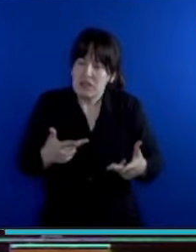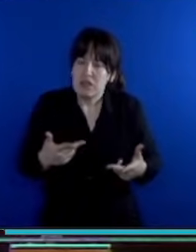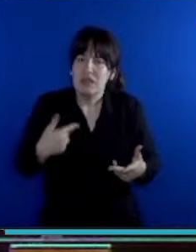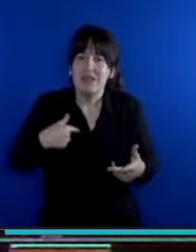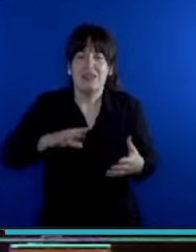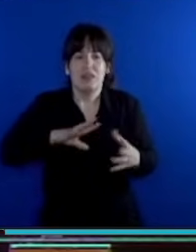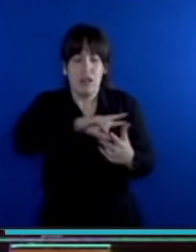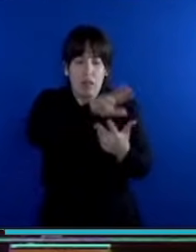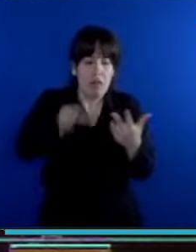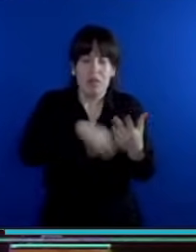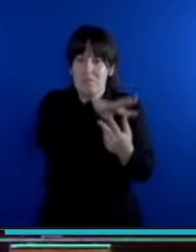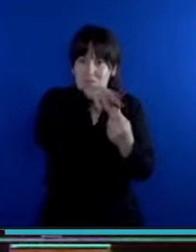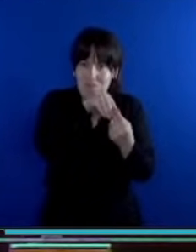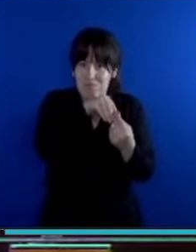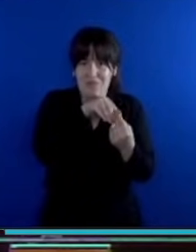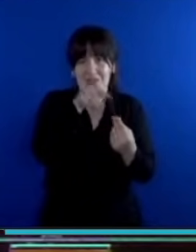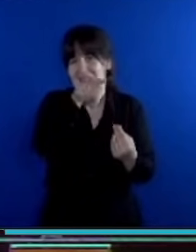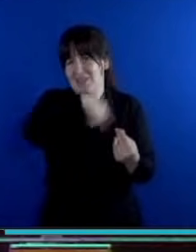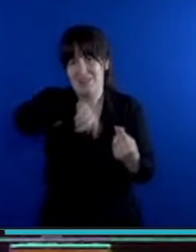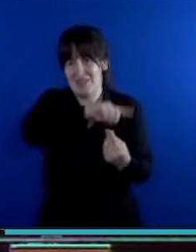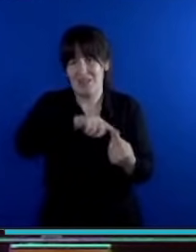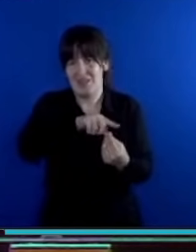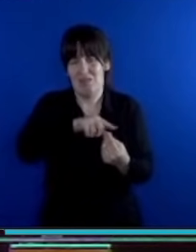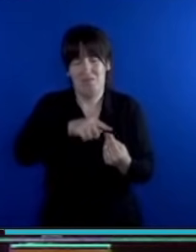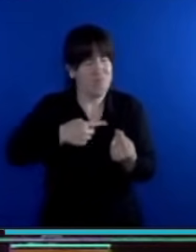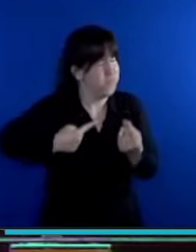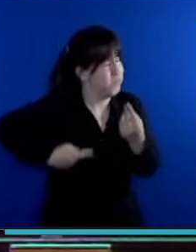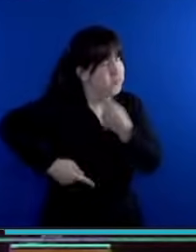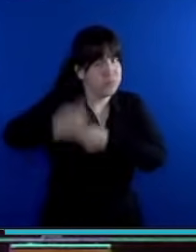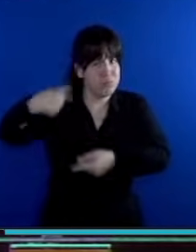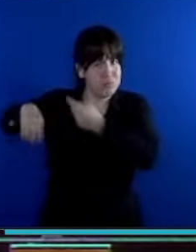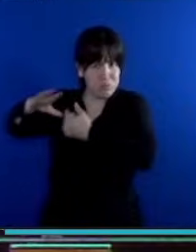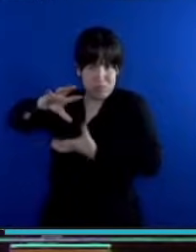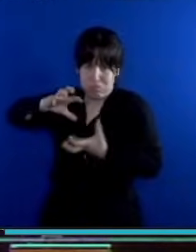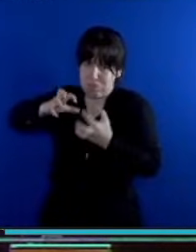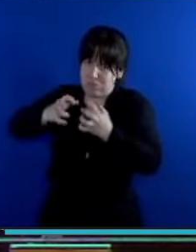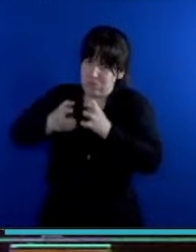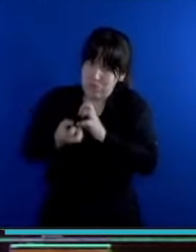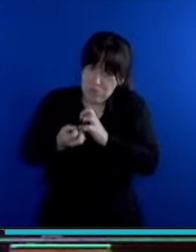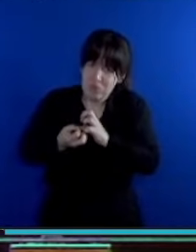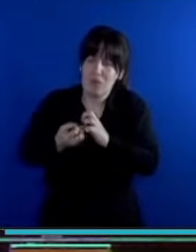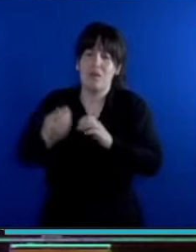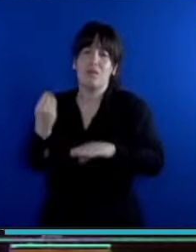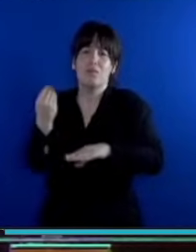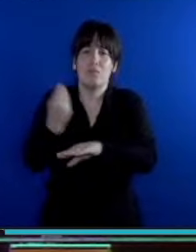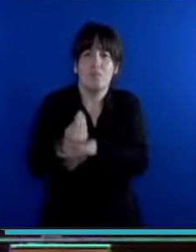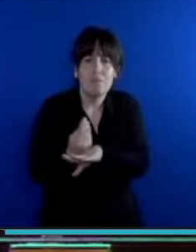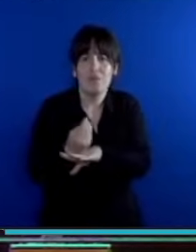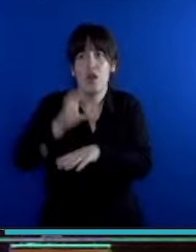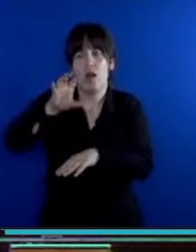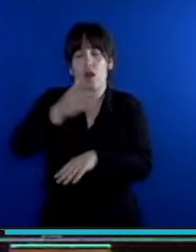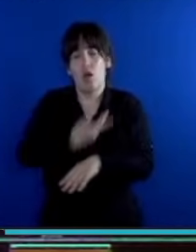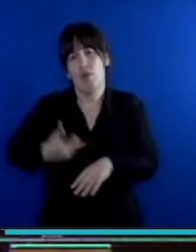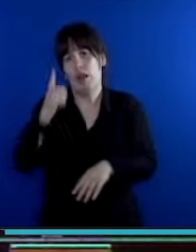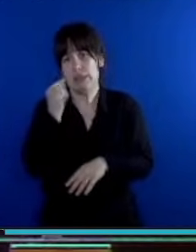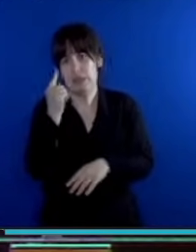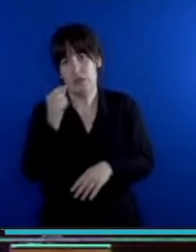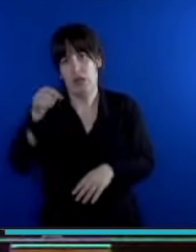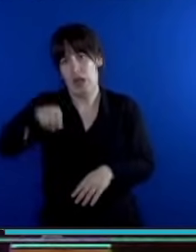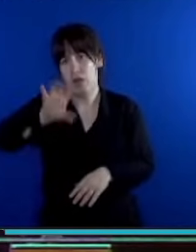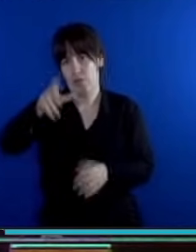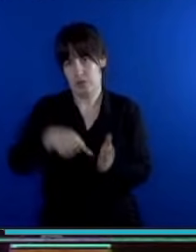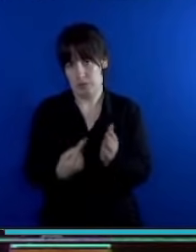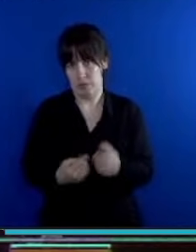de leyes es el más regresivo desde que asumió el gobierno de Axel Kicillof en la provincia. Y